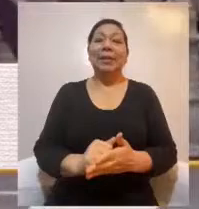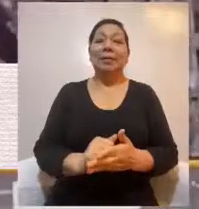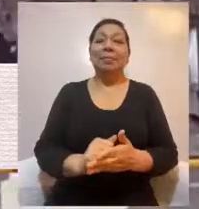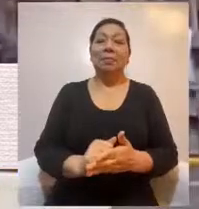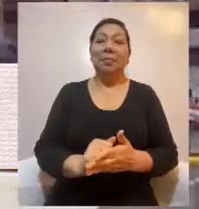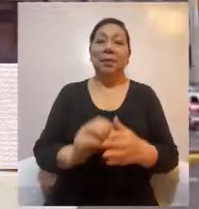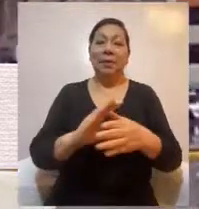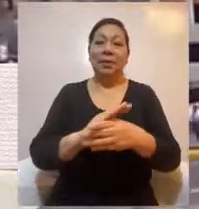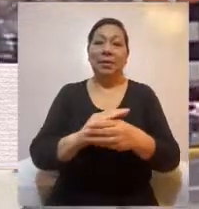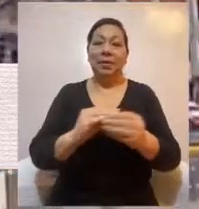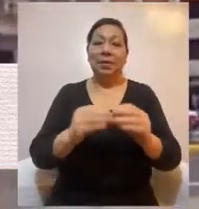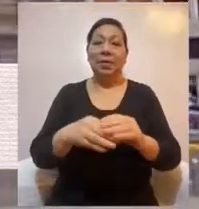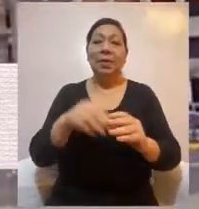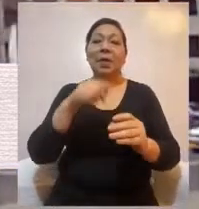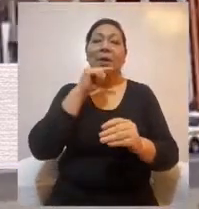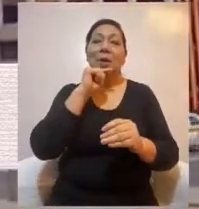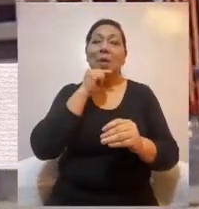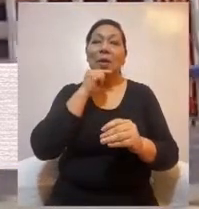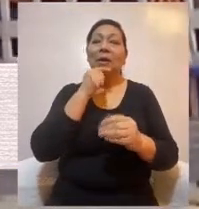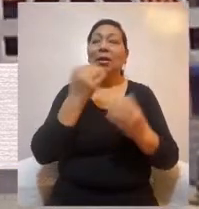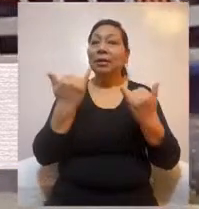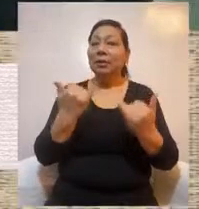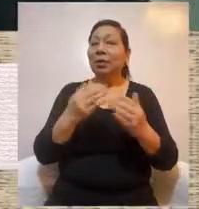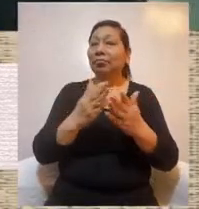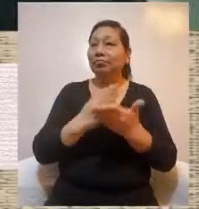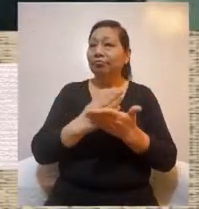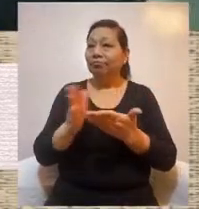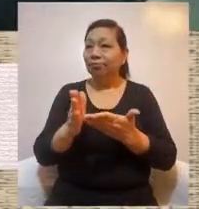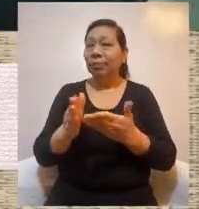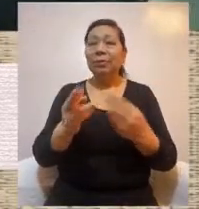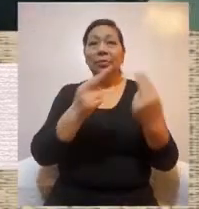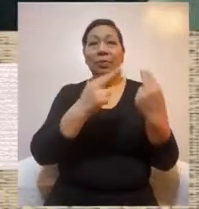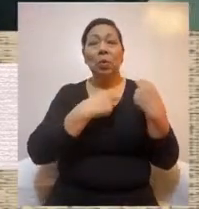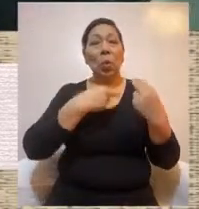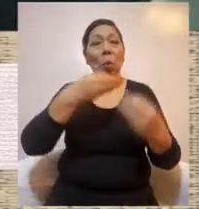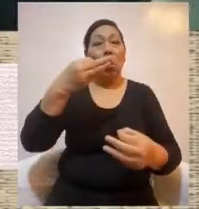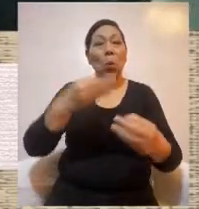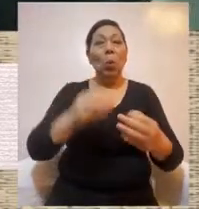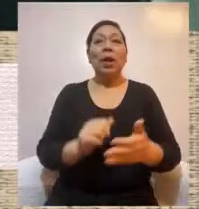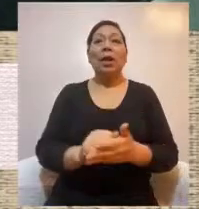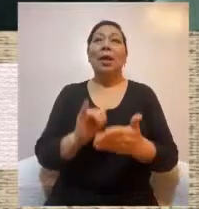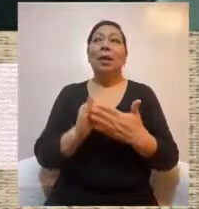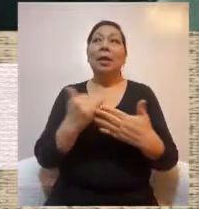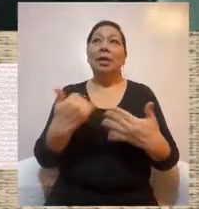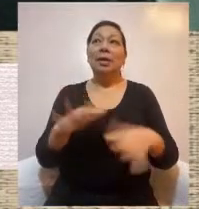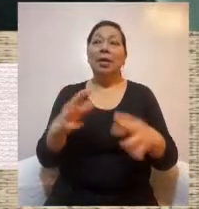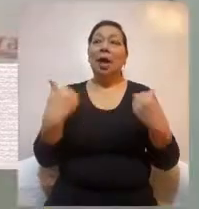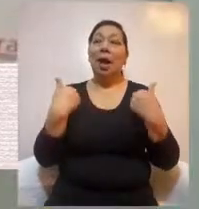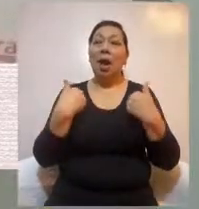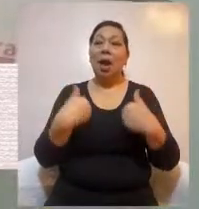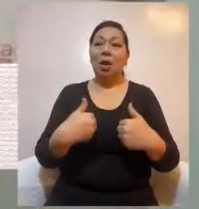género. Históricamente, las mujeres han estado excluidas de los cargos judiciales, ya que la abogacía se